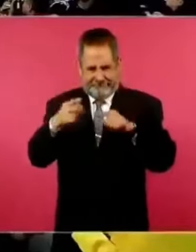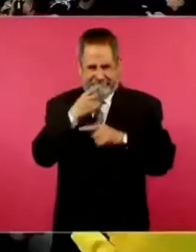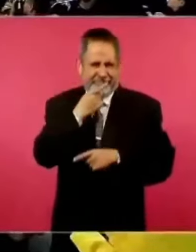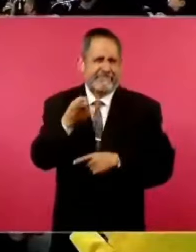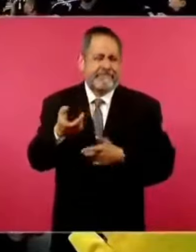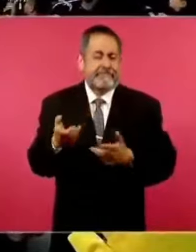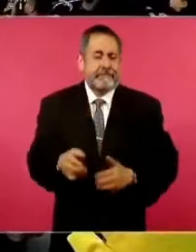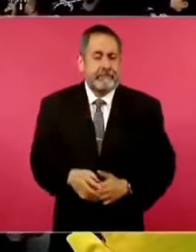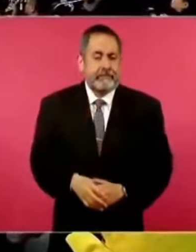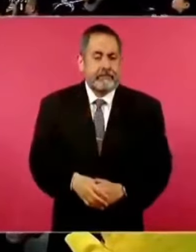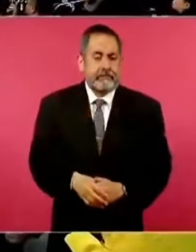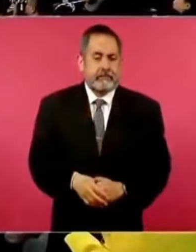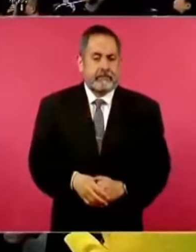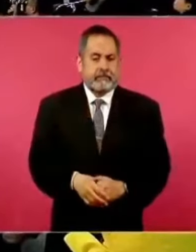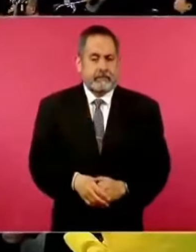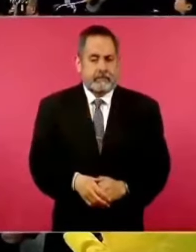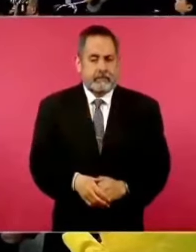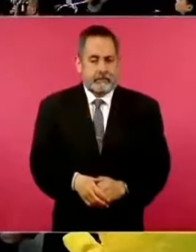o sea,